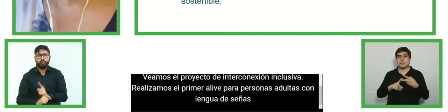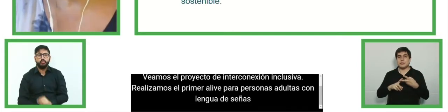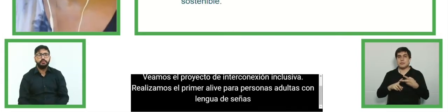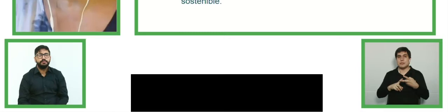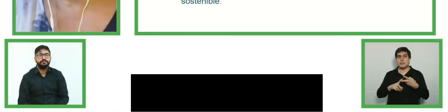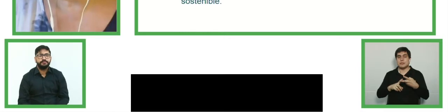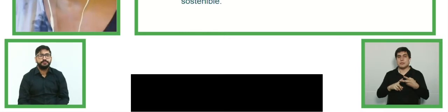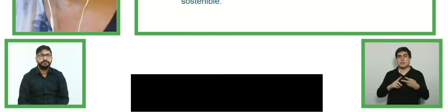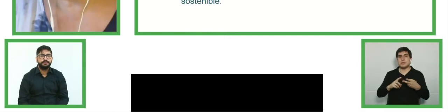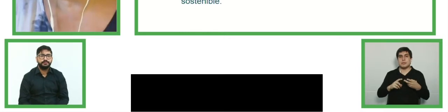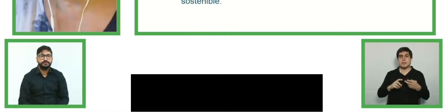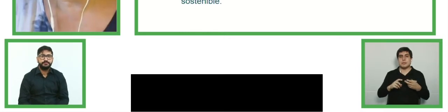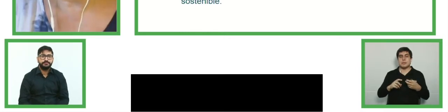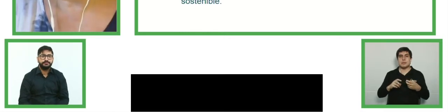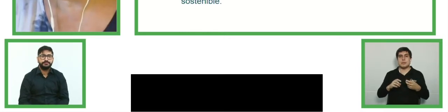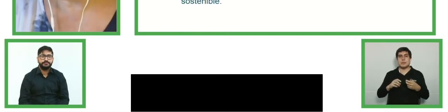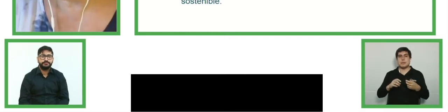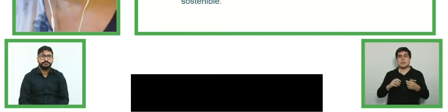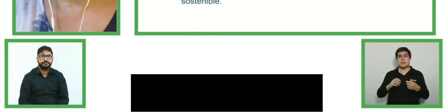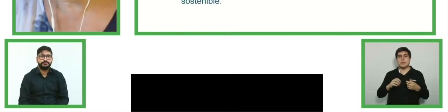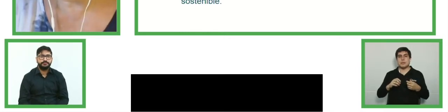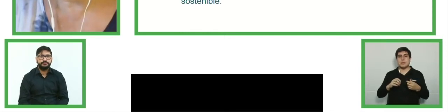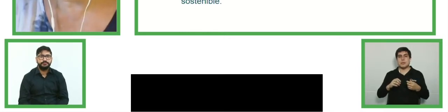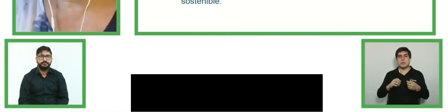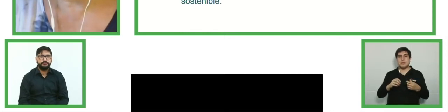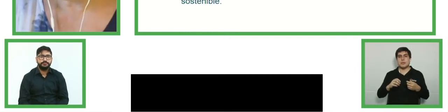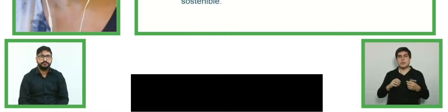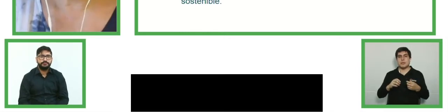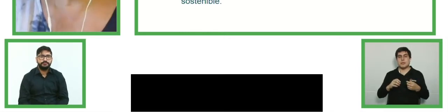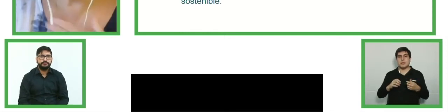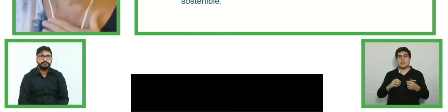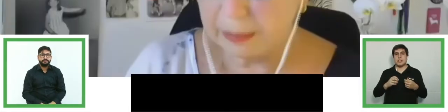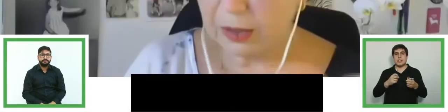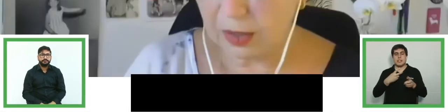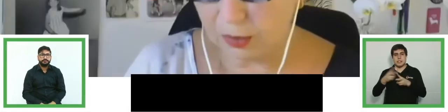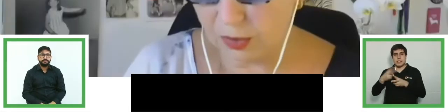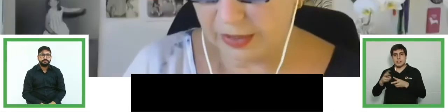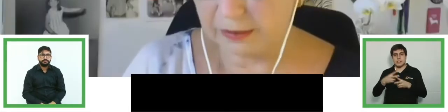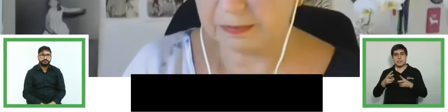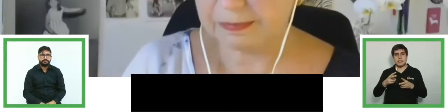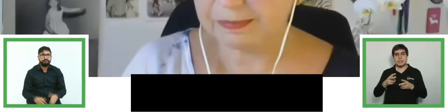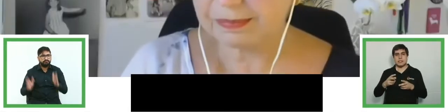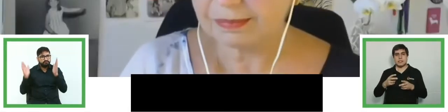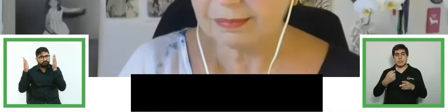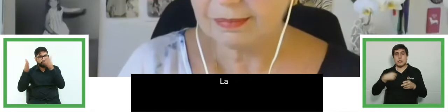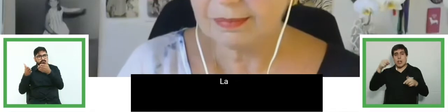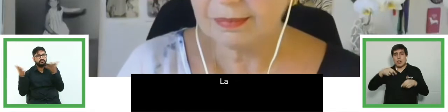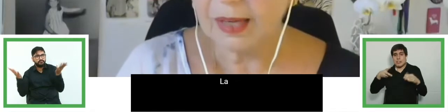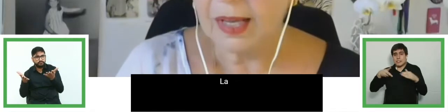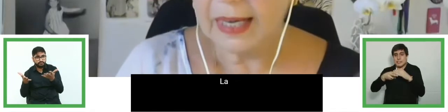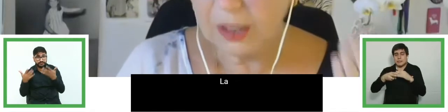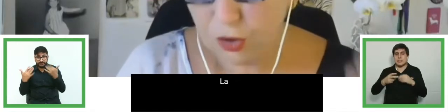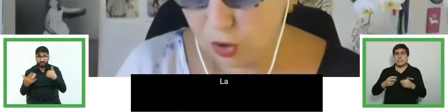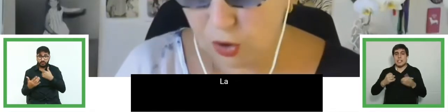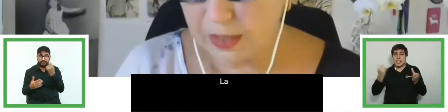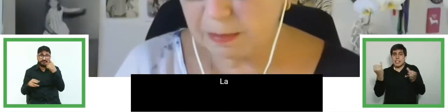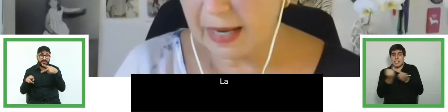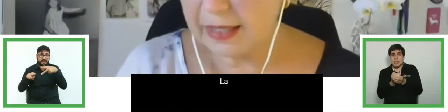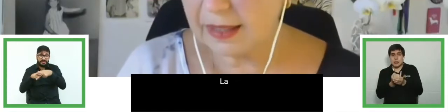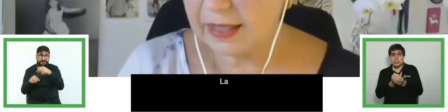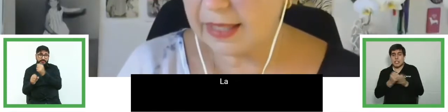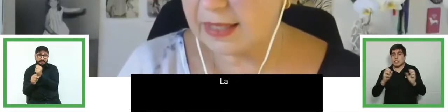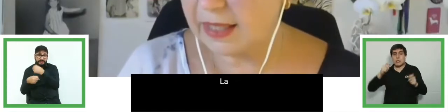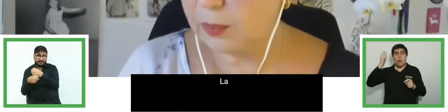a la niñez, entre muchas otras. Yo termino ahora. La inclusión no es mágica, exige un